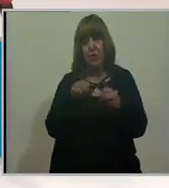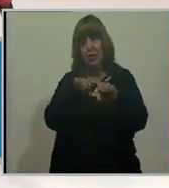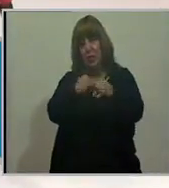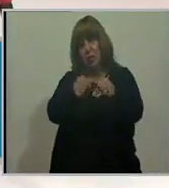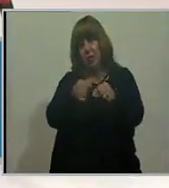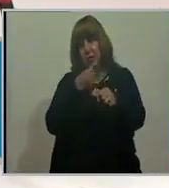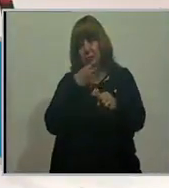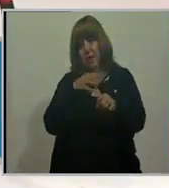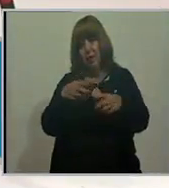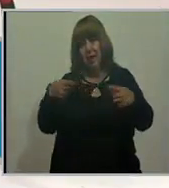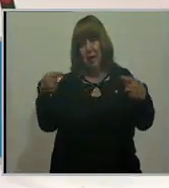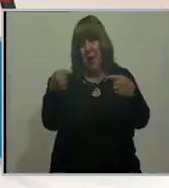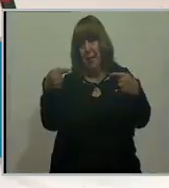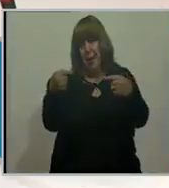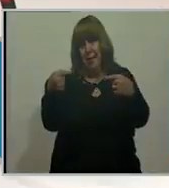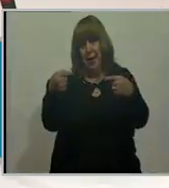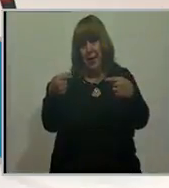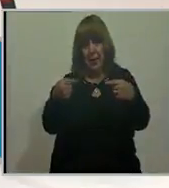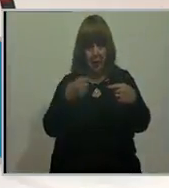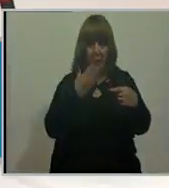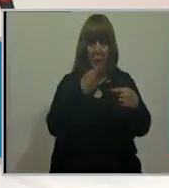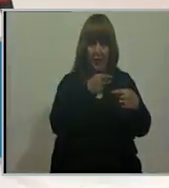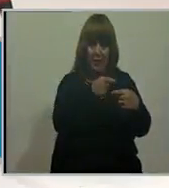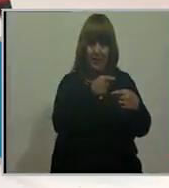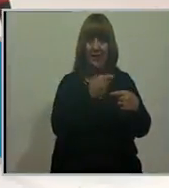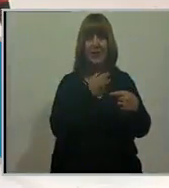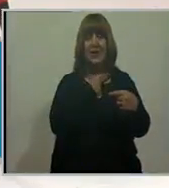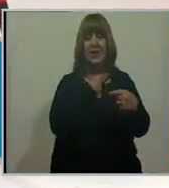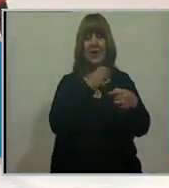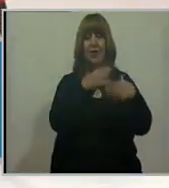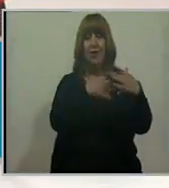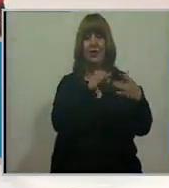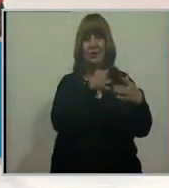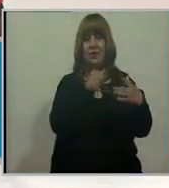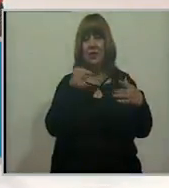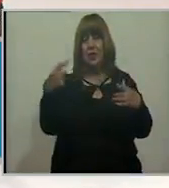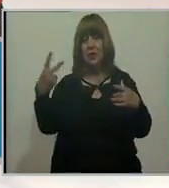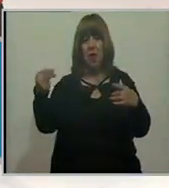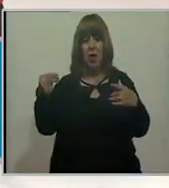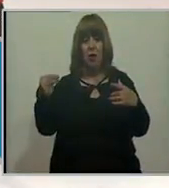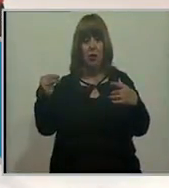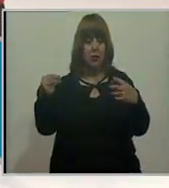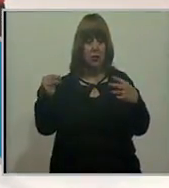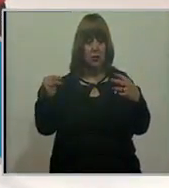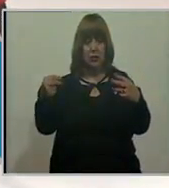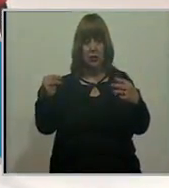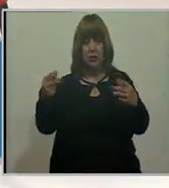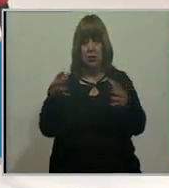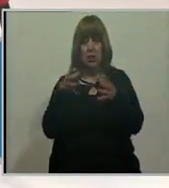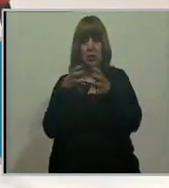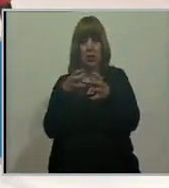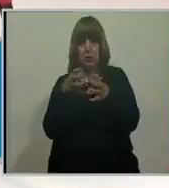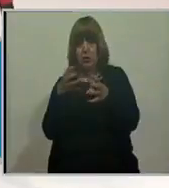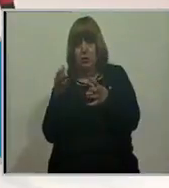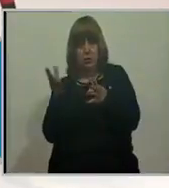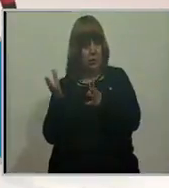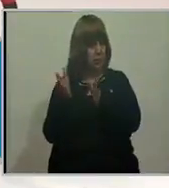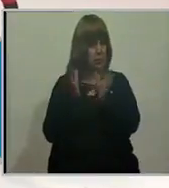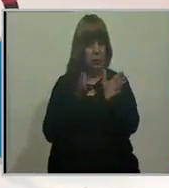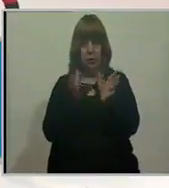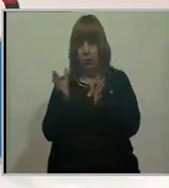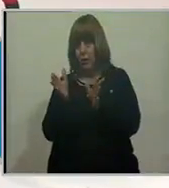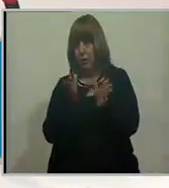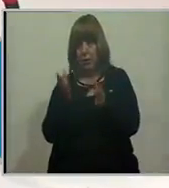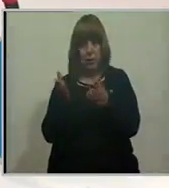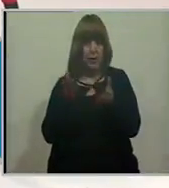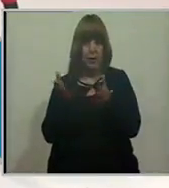zona, por otras circunstancias, con materias primas que surgen ahí cerquita. Además de esto, hay que sumarle que allí surgen las tres religiones, decíamos,